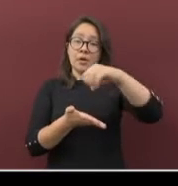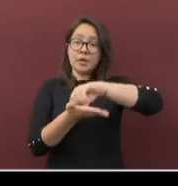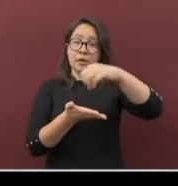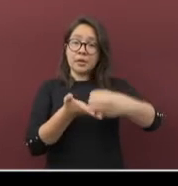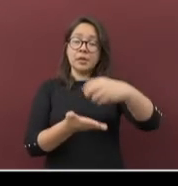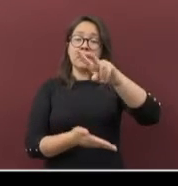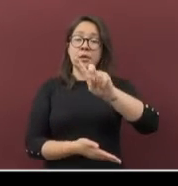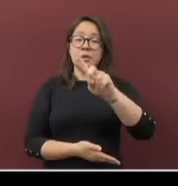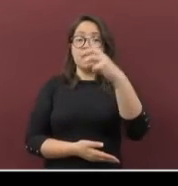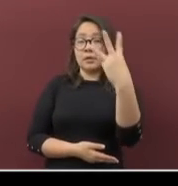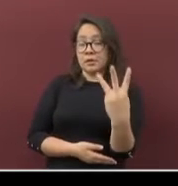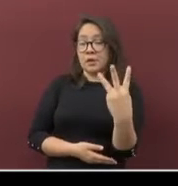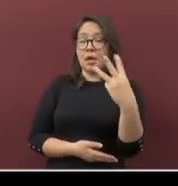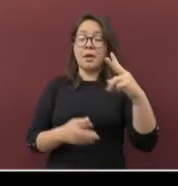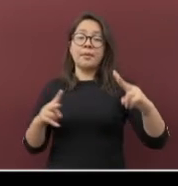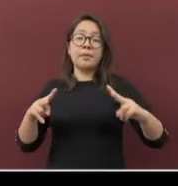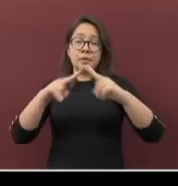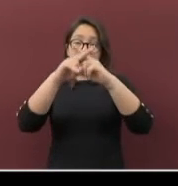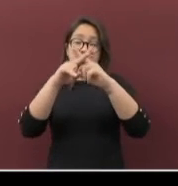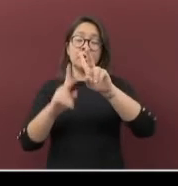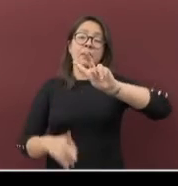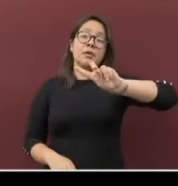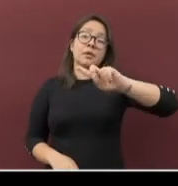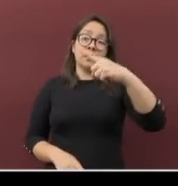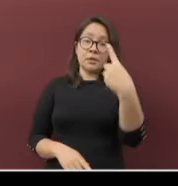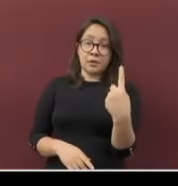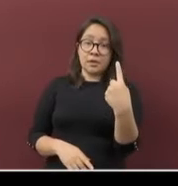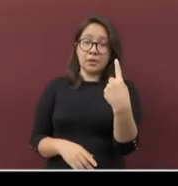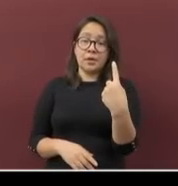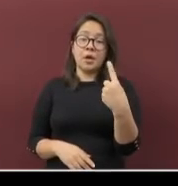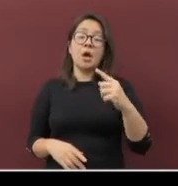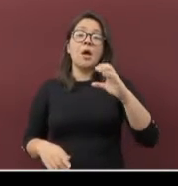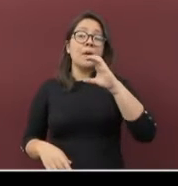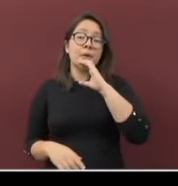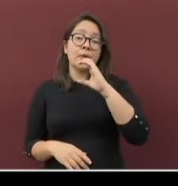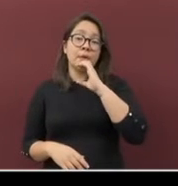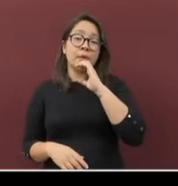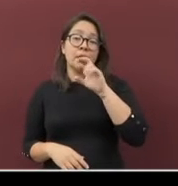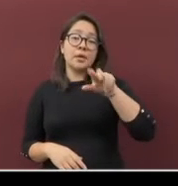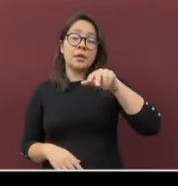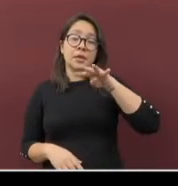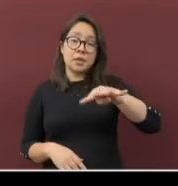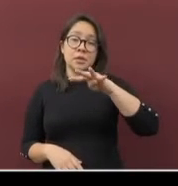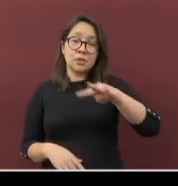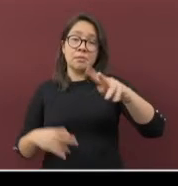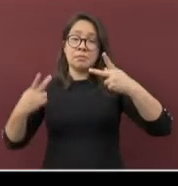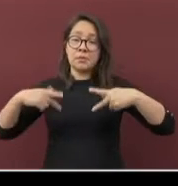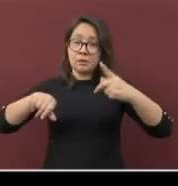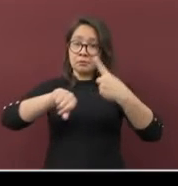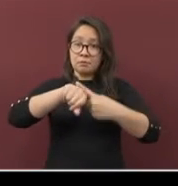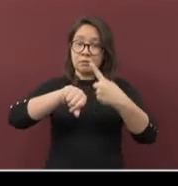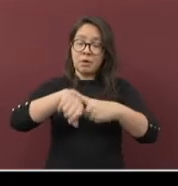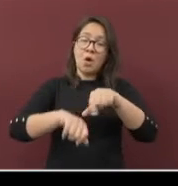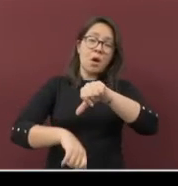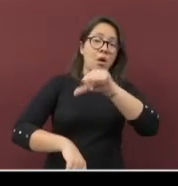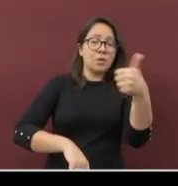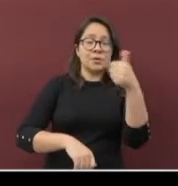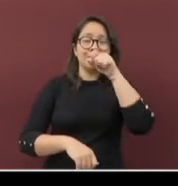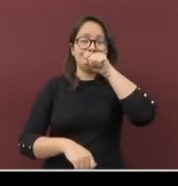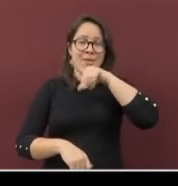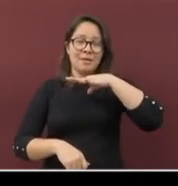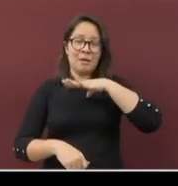33 costa rica con 31 córdoba con 19 casos y en otros también